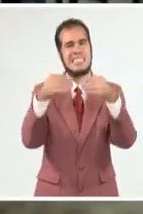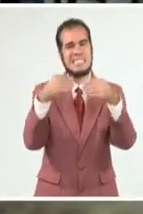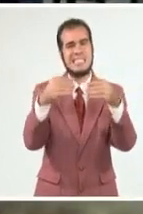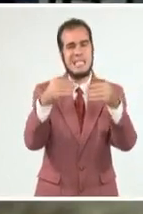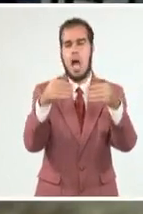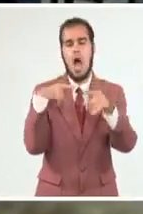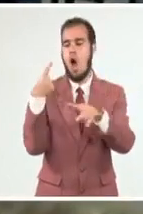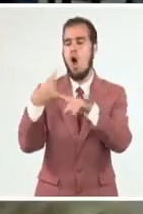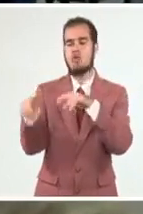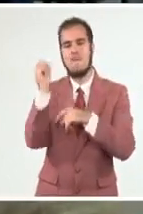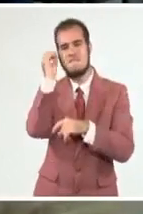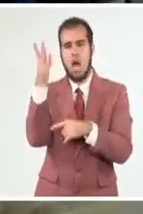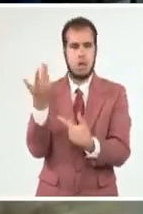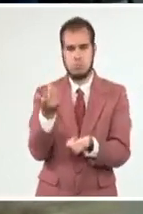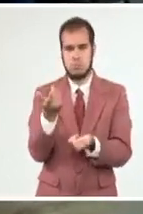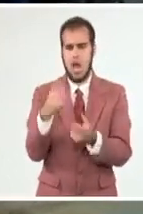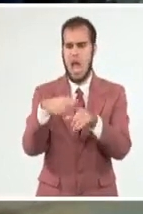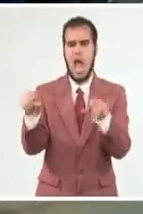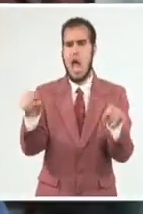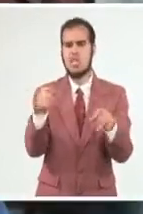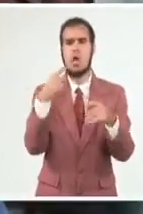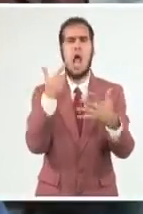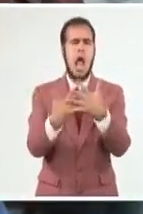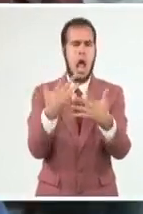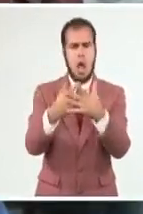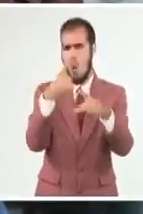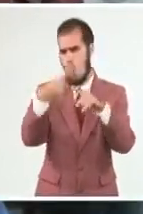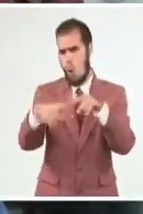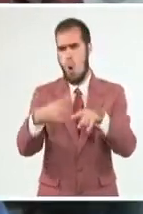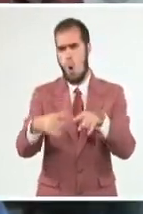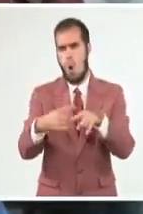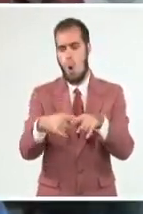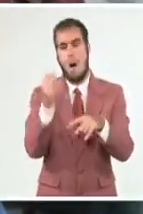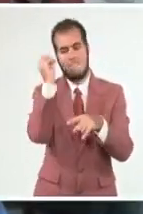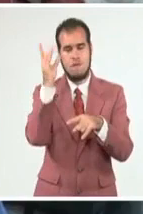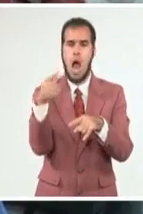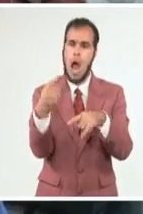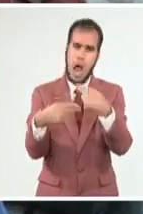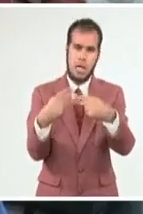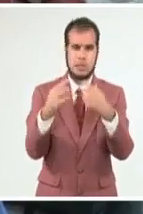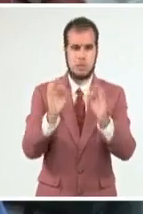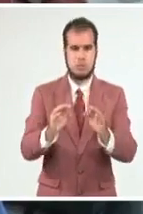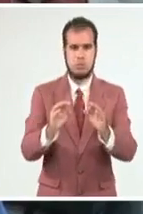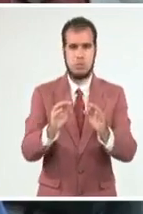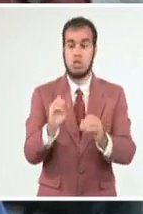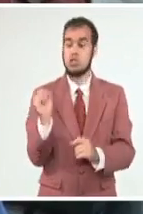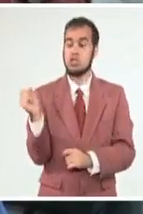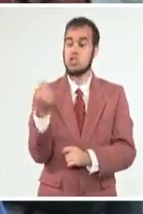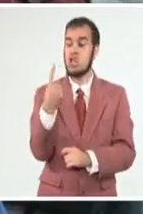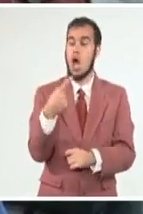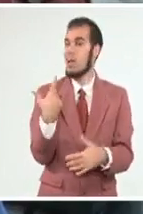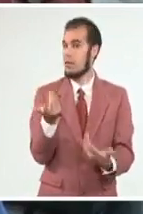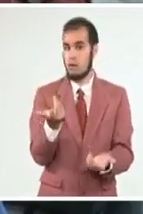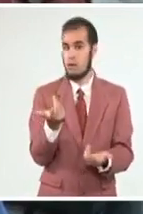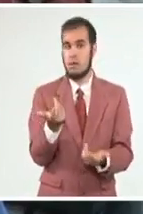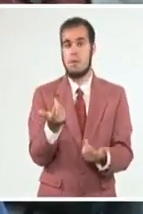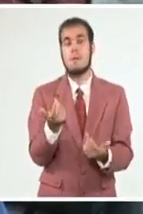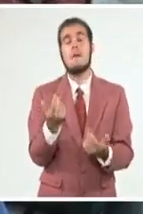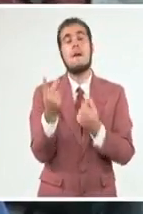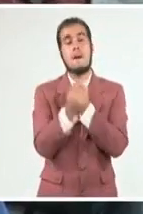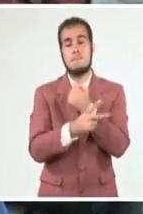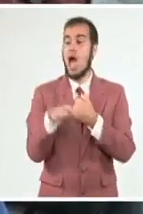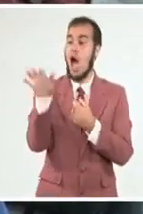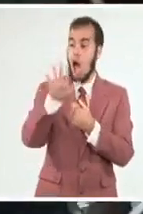a base de fibra de vidrio y resinas. Ese polímero solamente se está produciendo actualmente en 5 países de Europa del